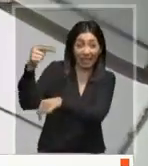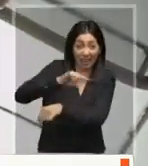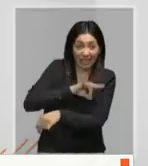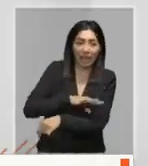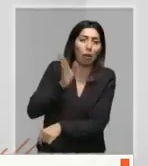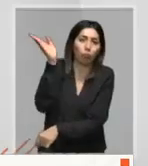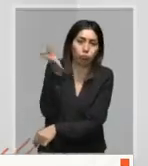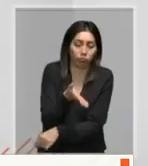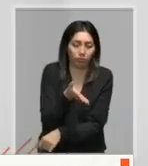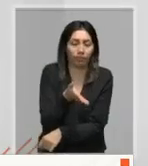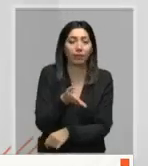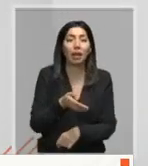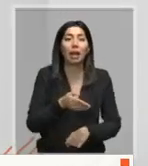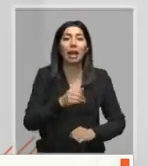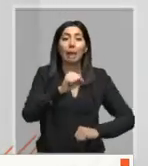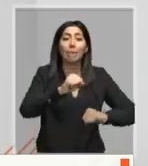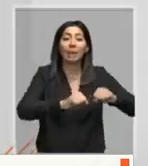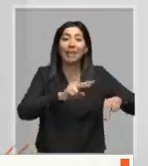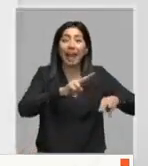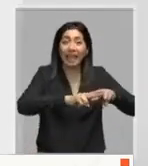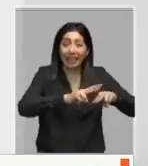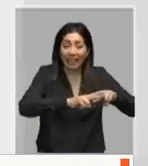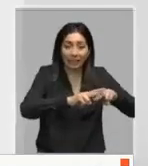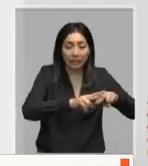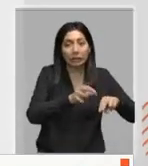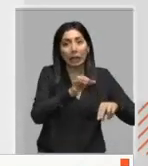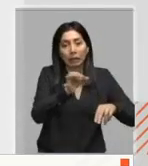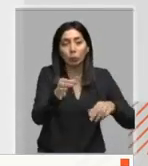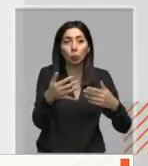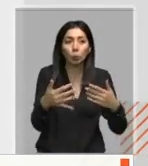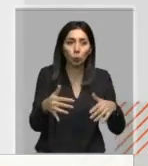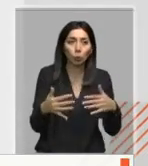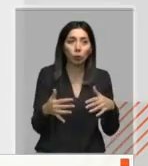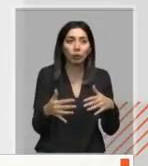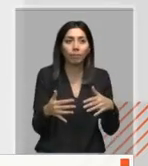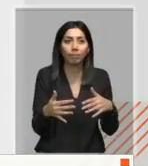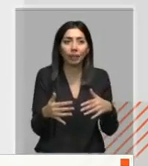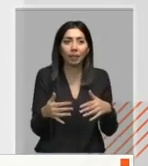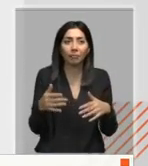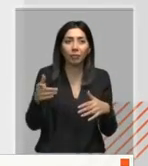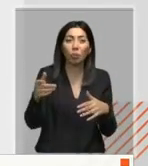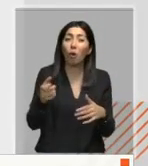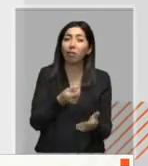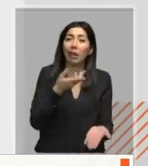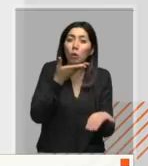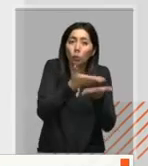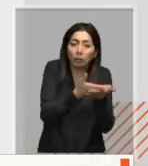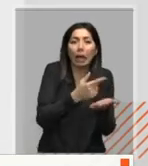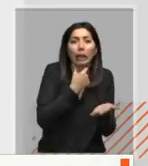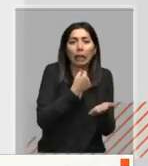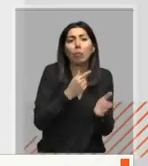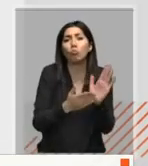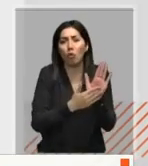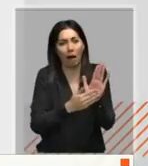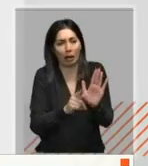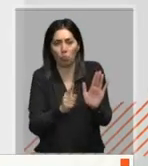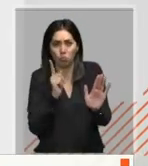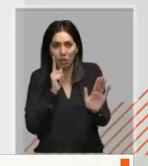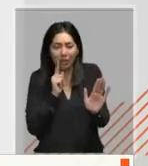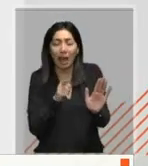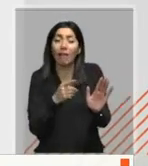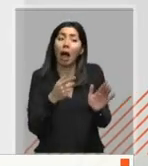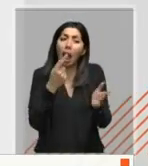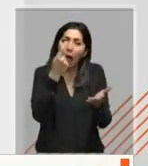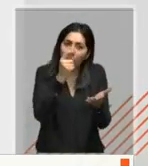aseguran que harán lo posible por dejar sin efecto las acciones legales presentadas en su contra y que evaluará otras acciones